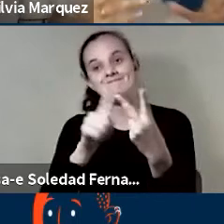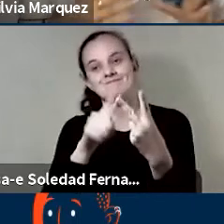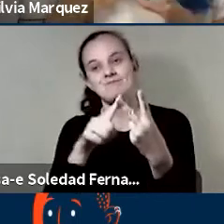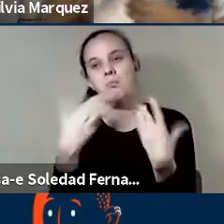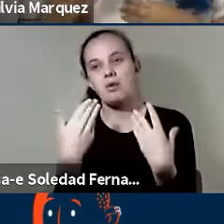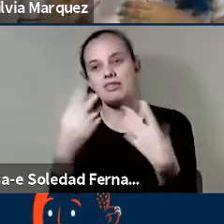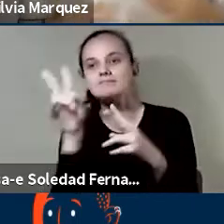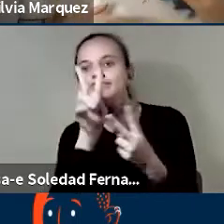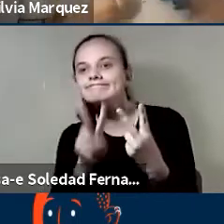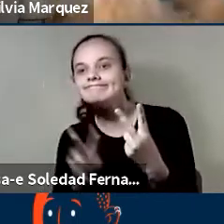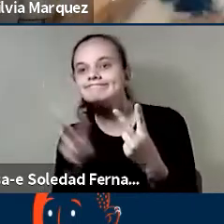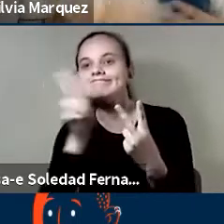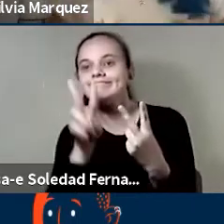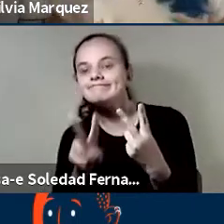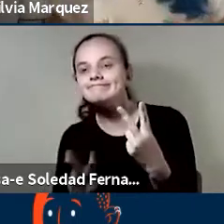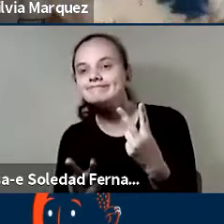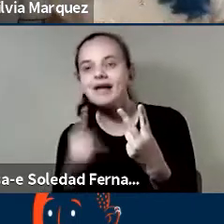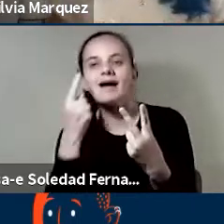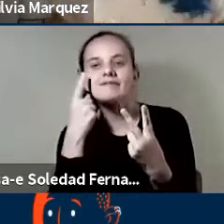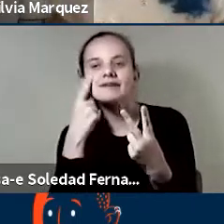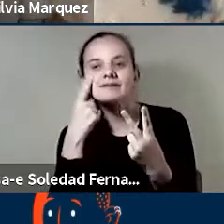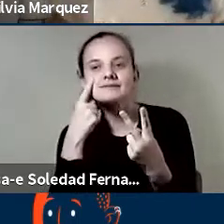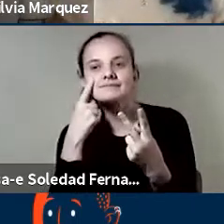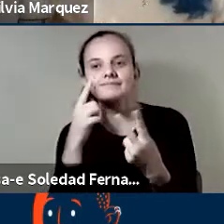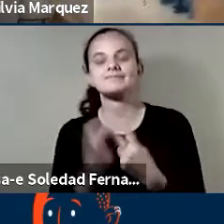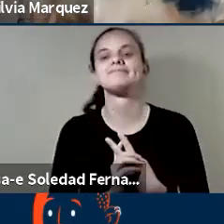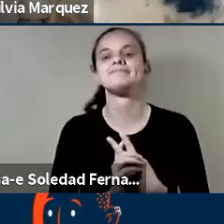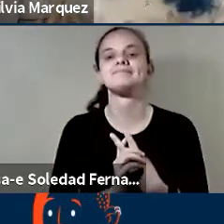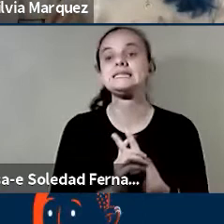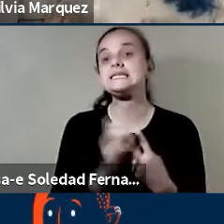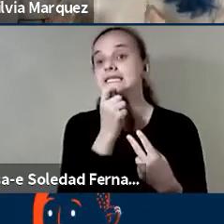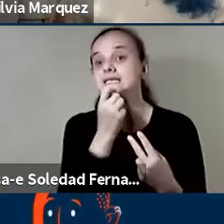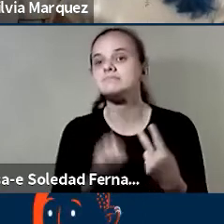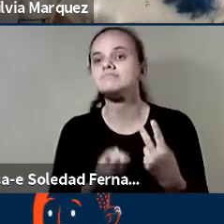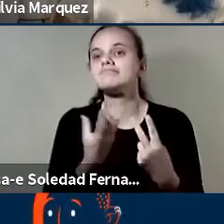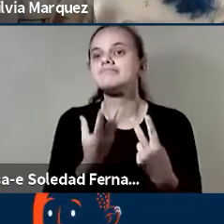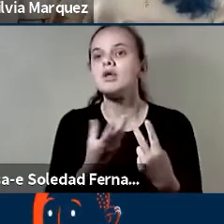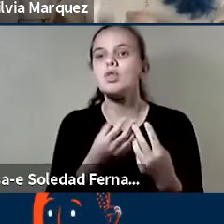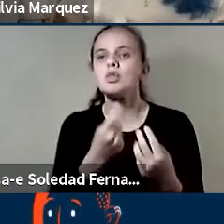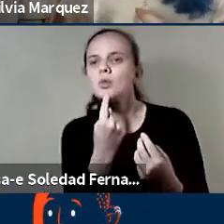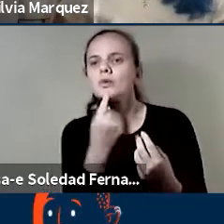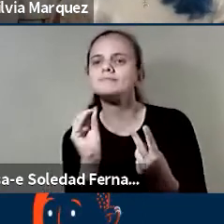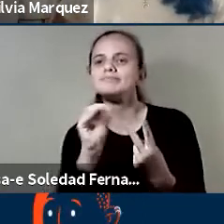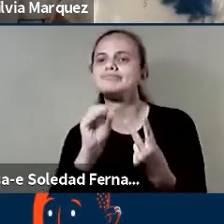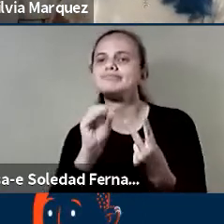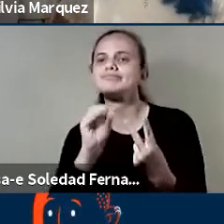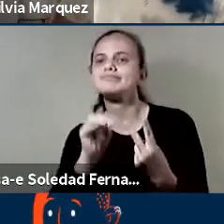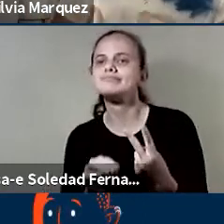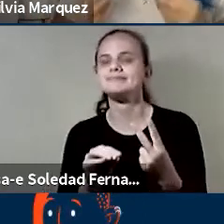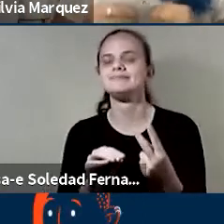exposición va a ser la que guíe toda la charla, pero la otra se va a quedar un poco más pendiente del